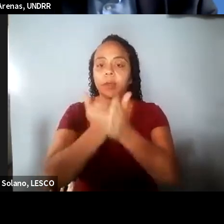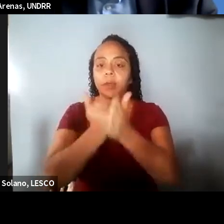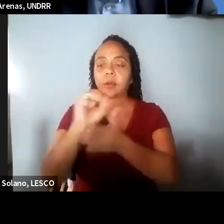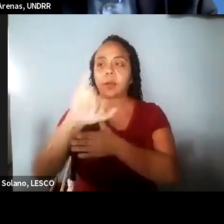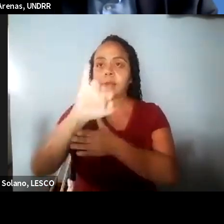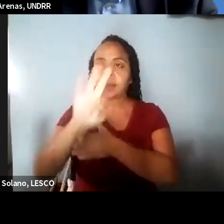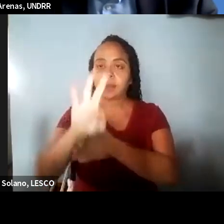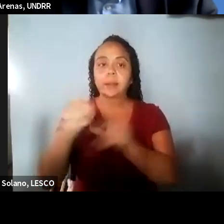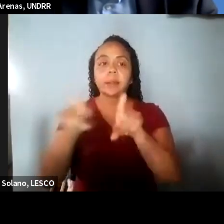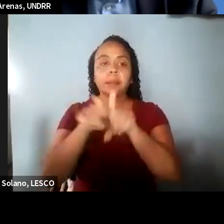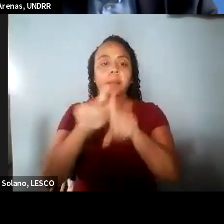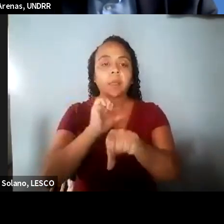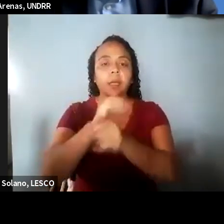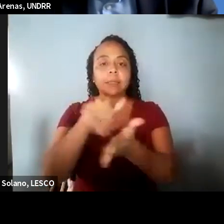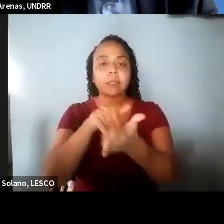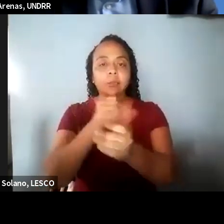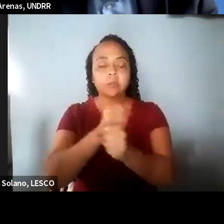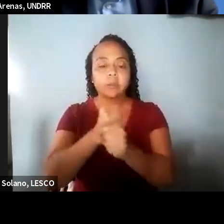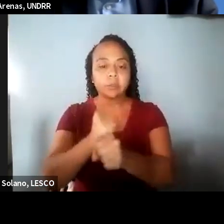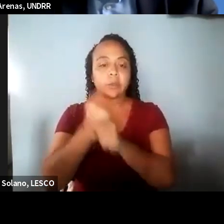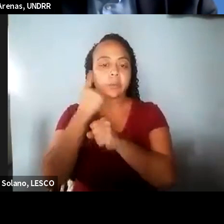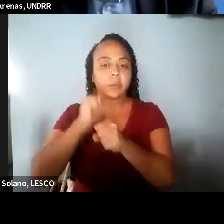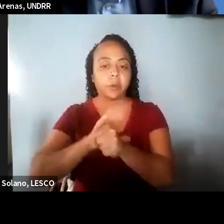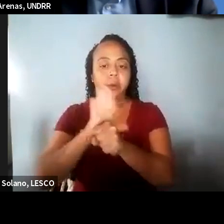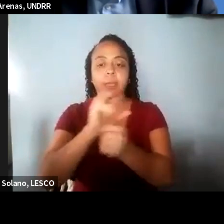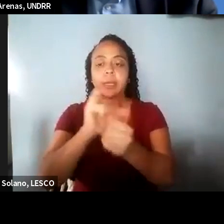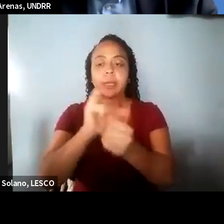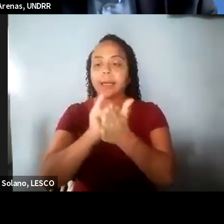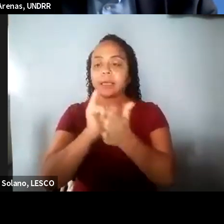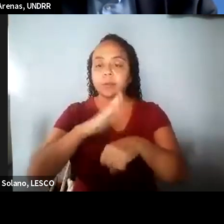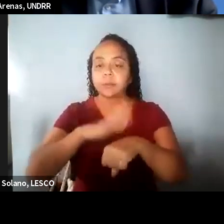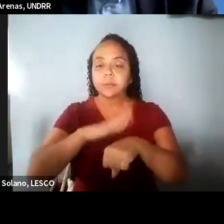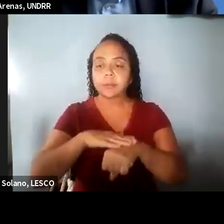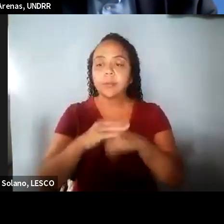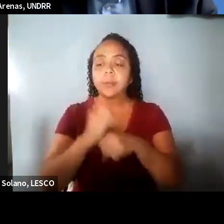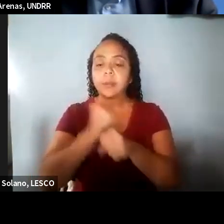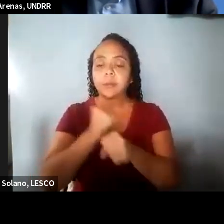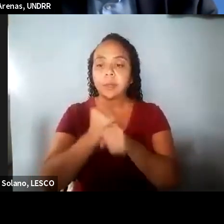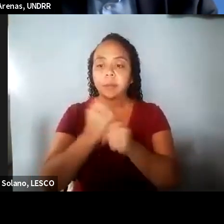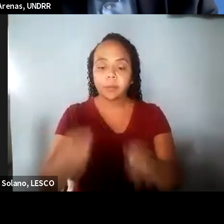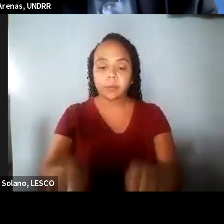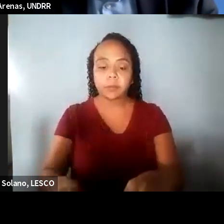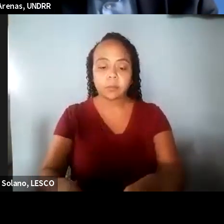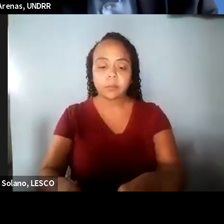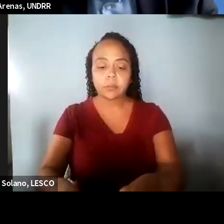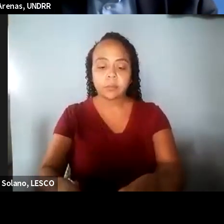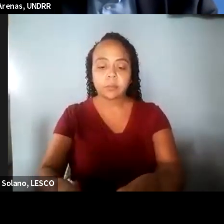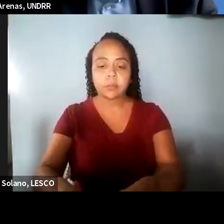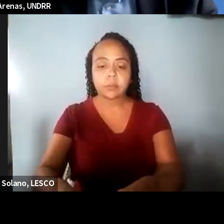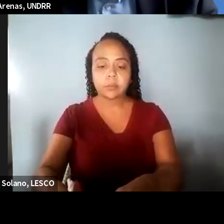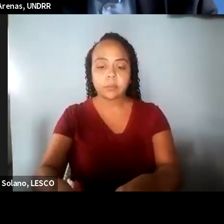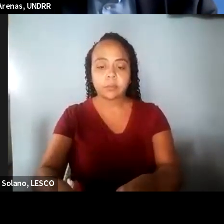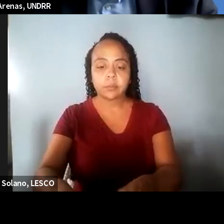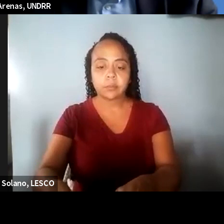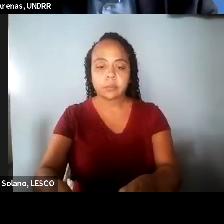modelo de centro de trabajo seguro por kobe y eso nos ha permitido trabajar mucho en esa en esa línea tenemos